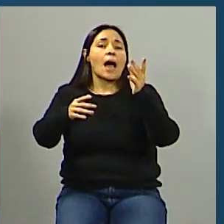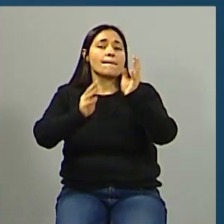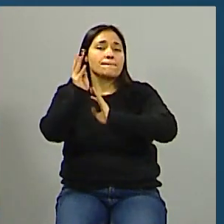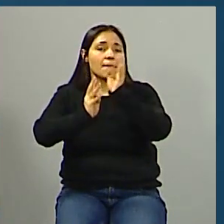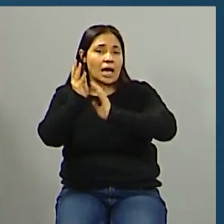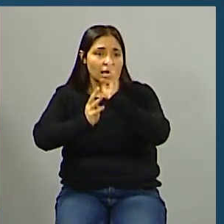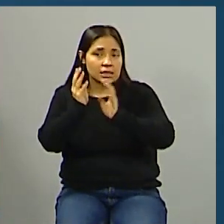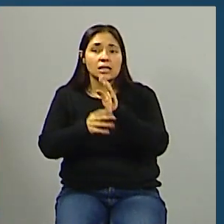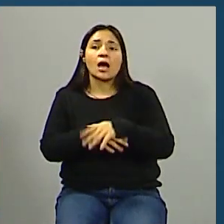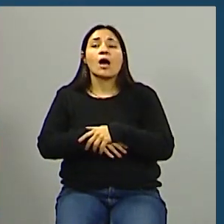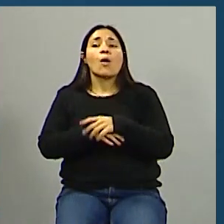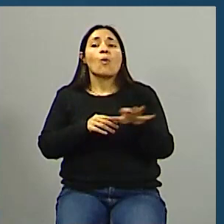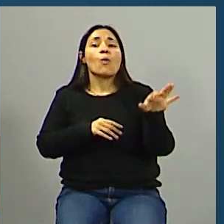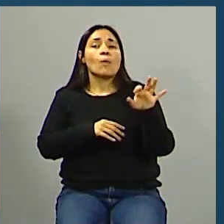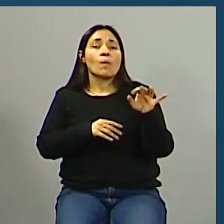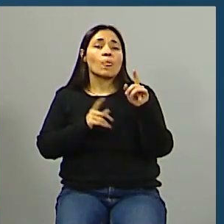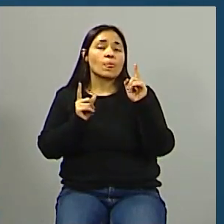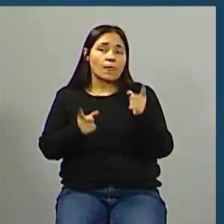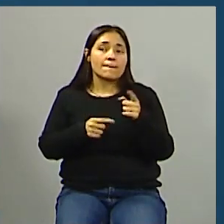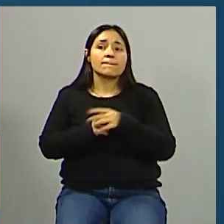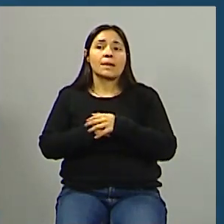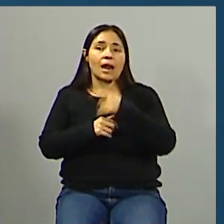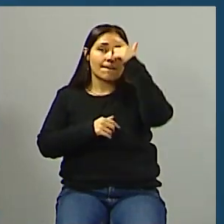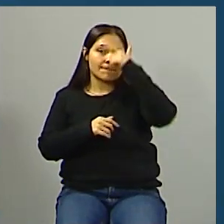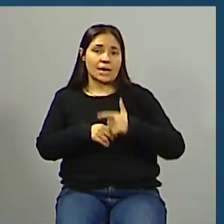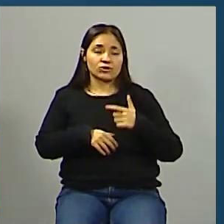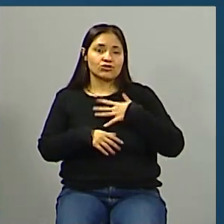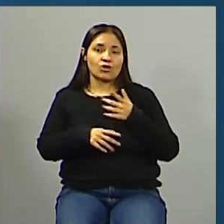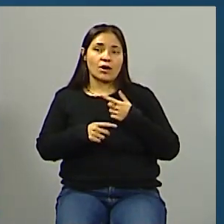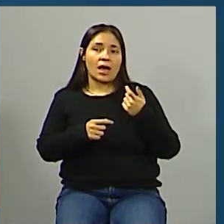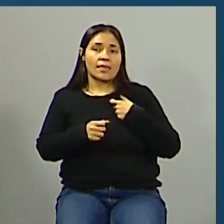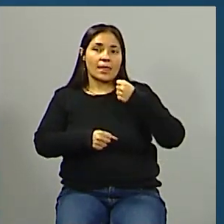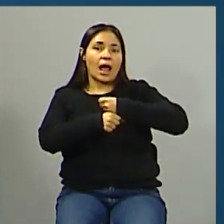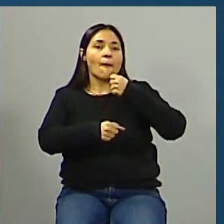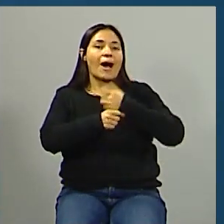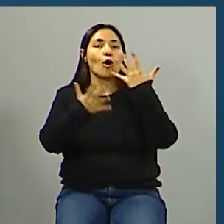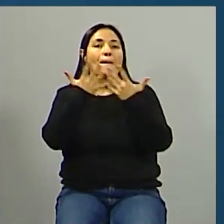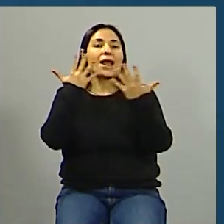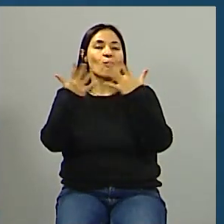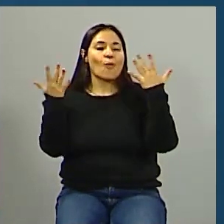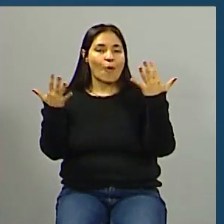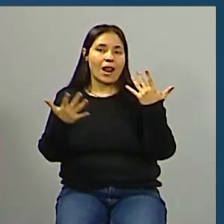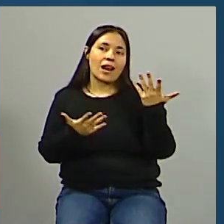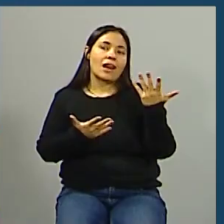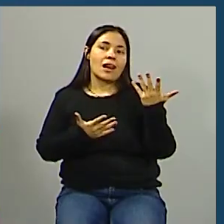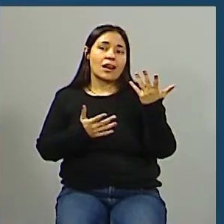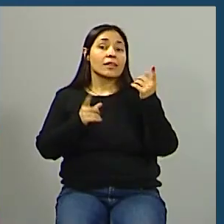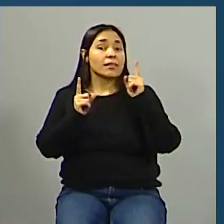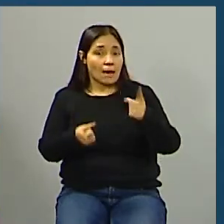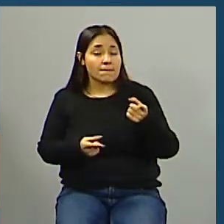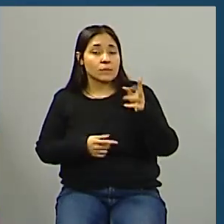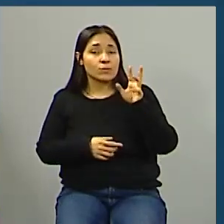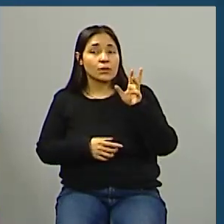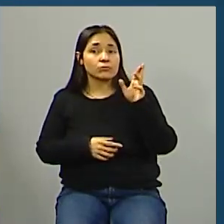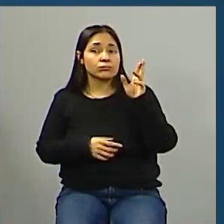dura, y porque el aporte que hace el ser humano indudablemente a ese trabajo manual, y muy femenino también,